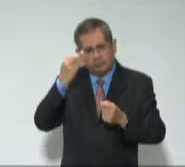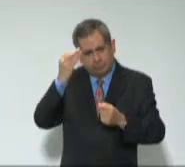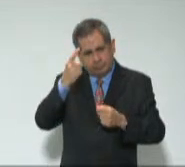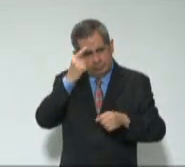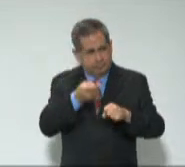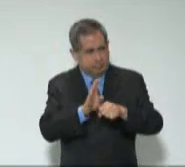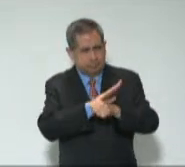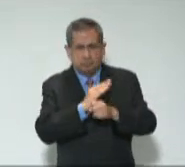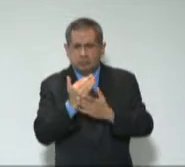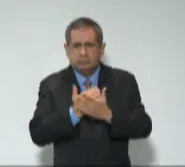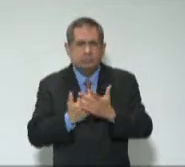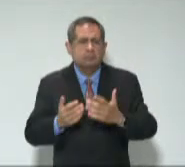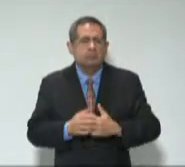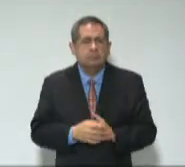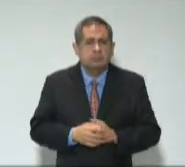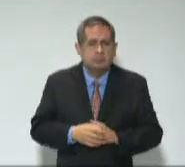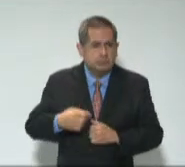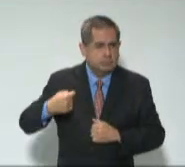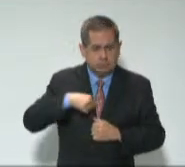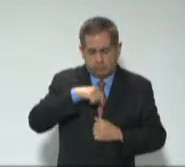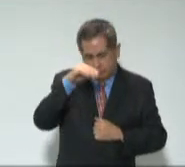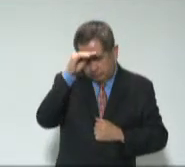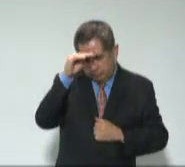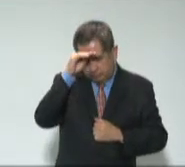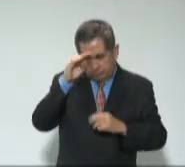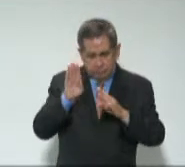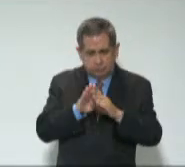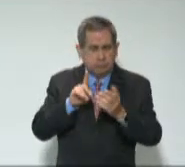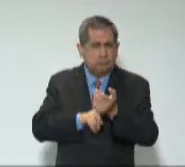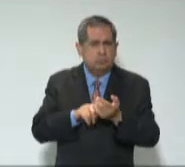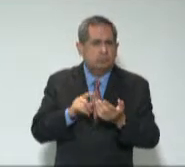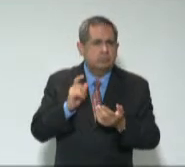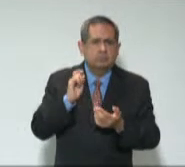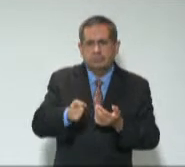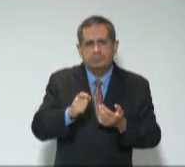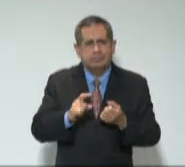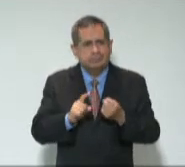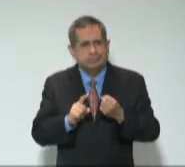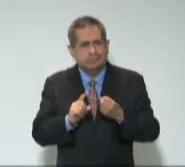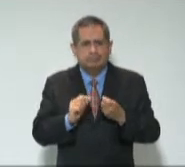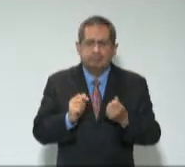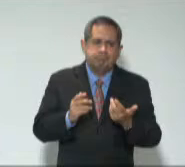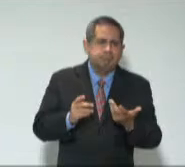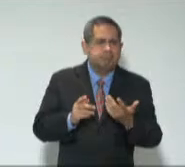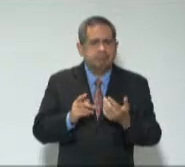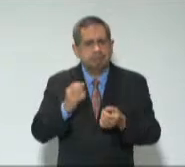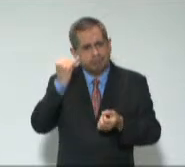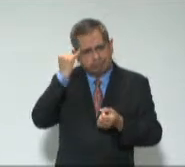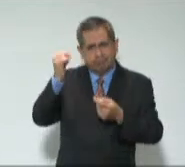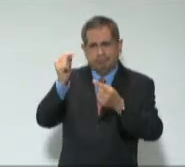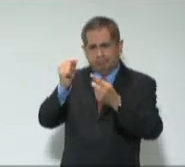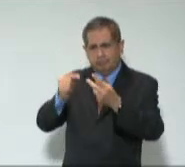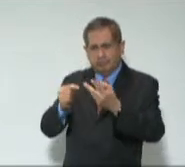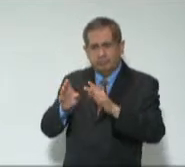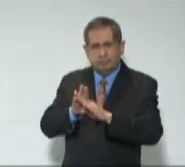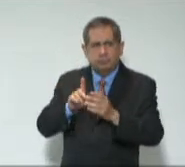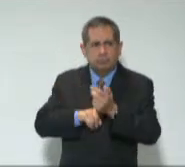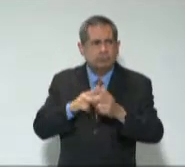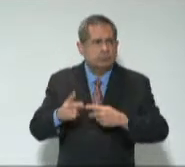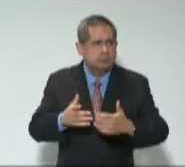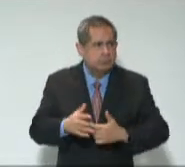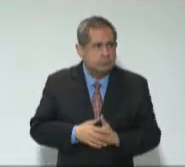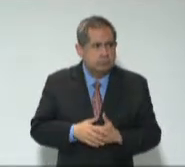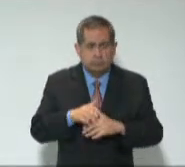la pandemia reflexionar sobre lo que implica entender el el problema y algunas premisas y desafíos que tenemos en